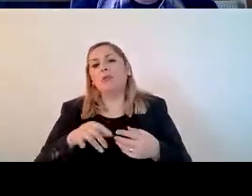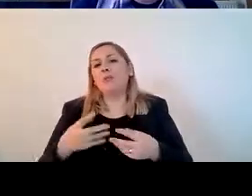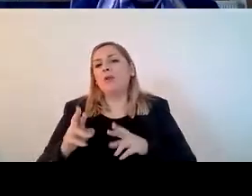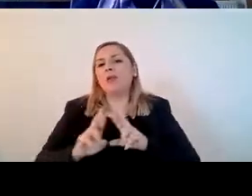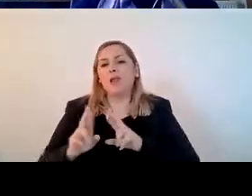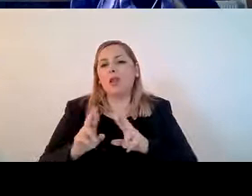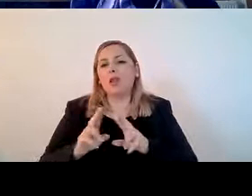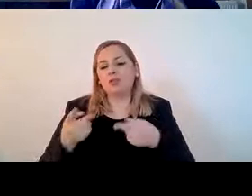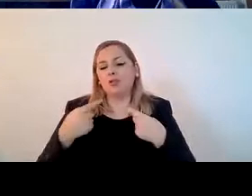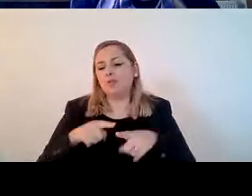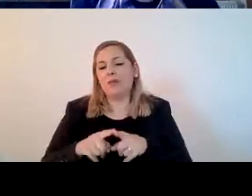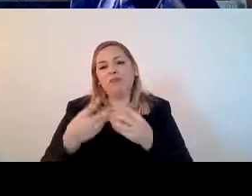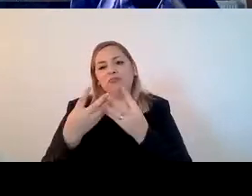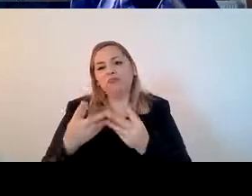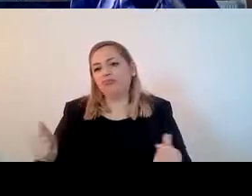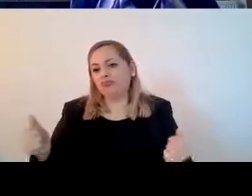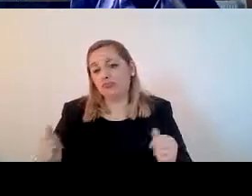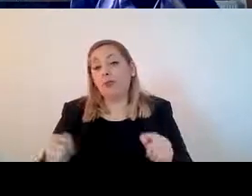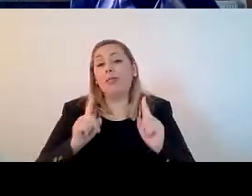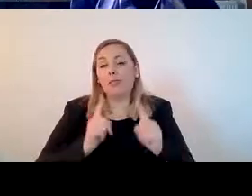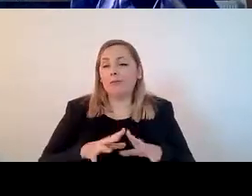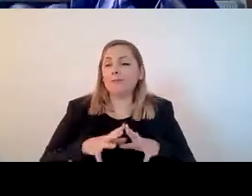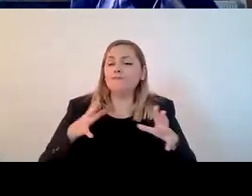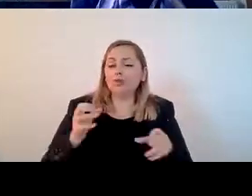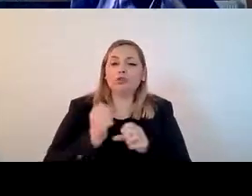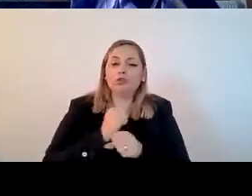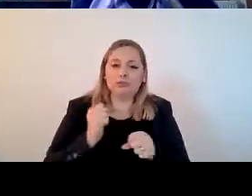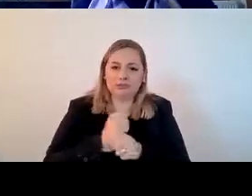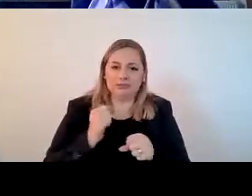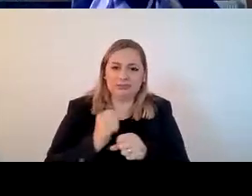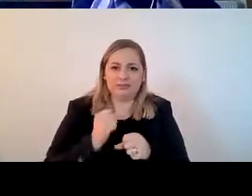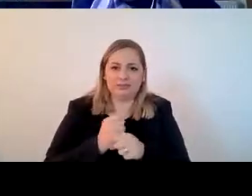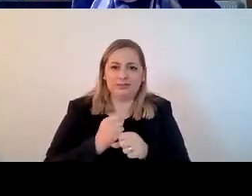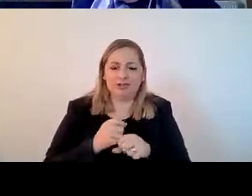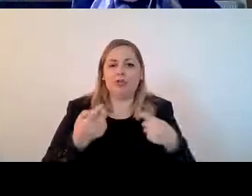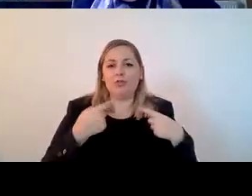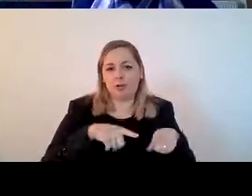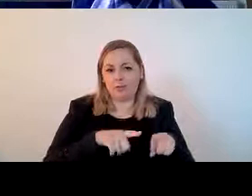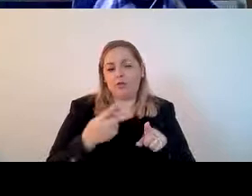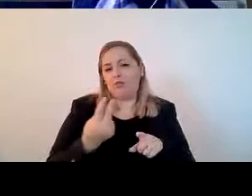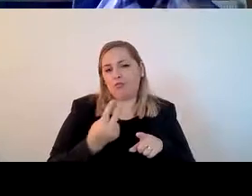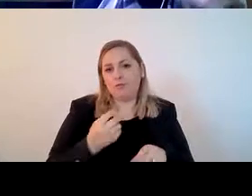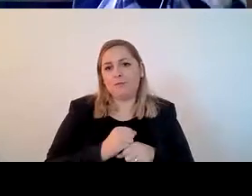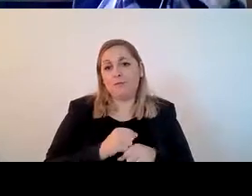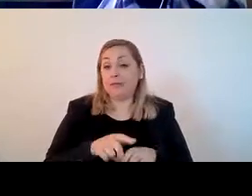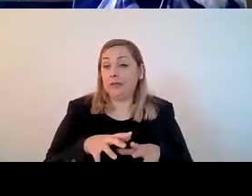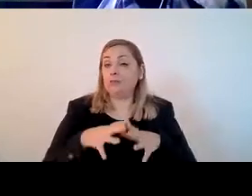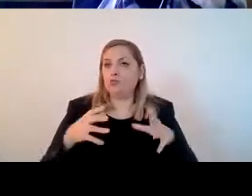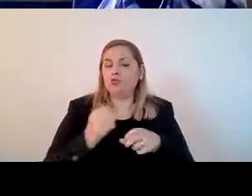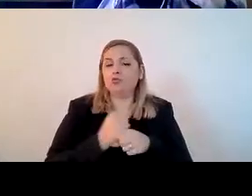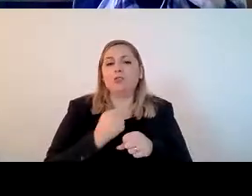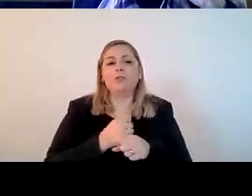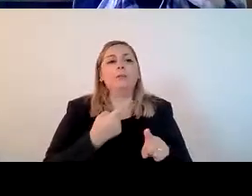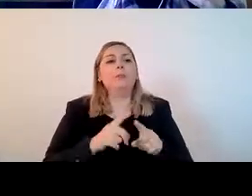pareja. Entonces, tiene que haber mucho trabajo de por medio por parte de la pareja. ¿Ya? Es harto trabajo. La que